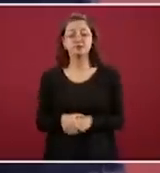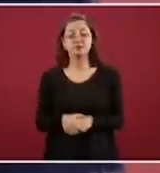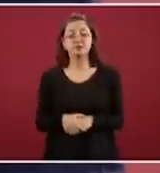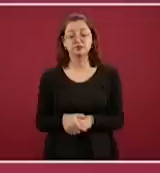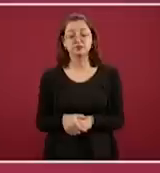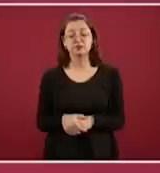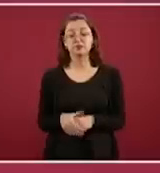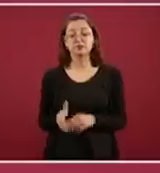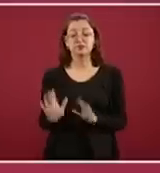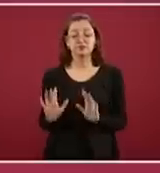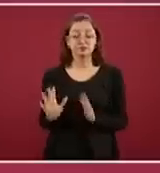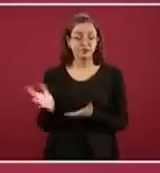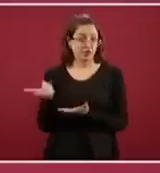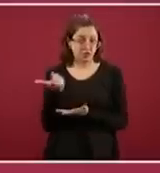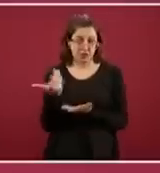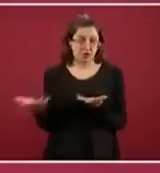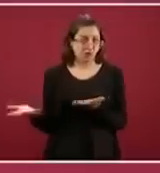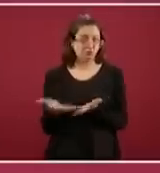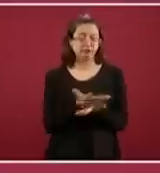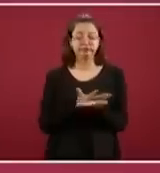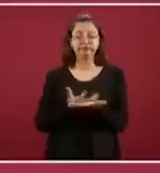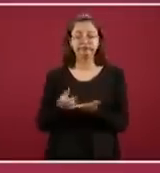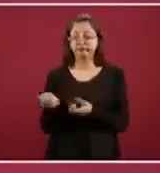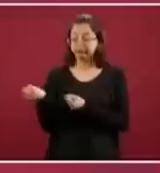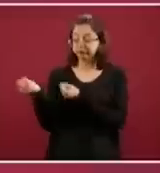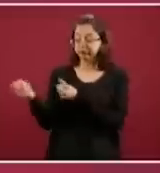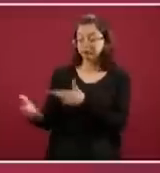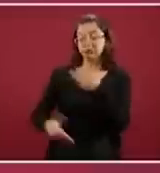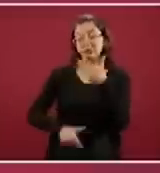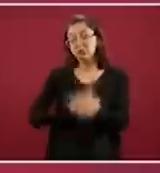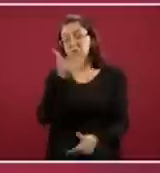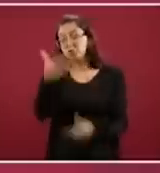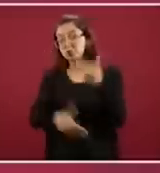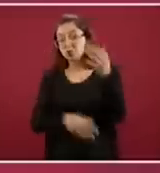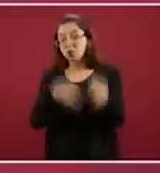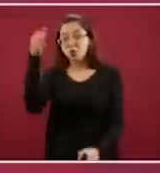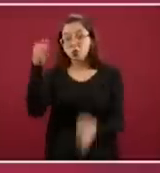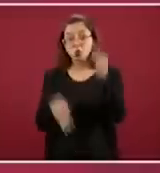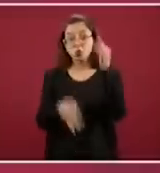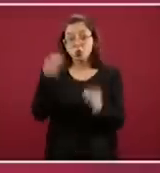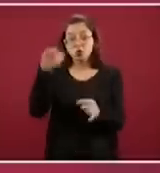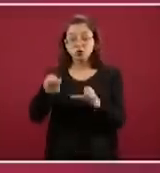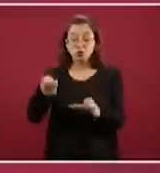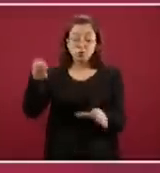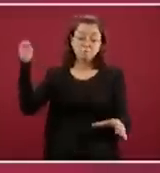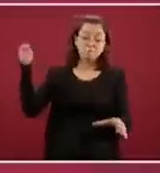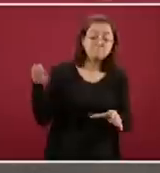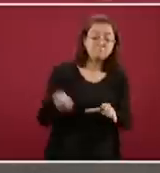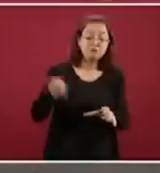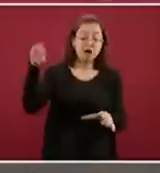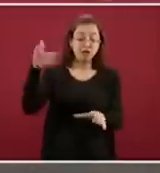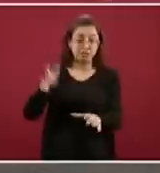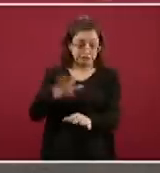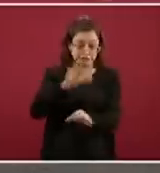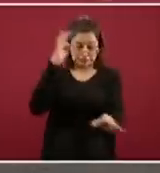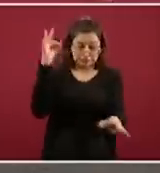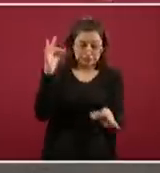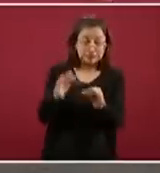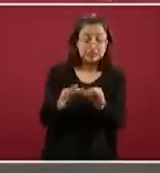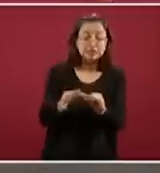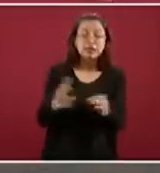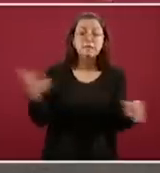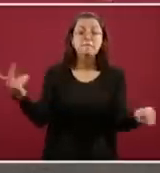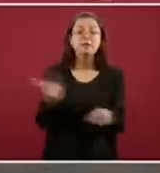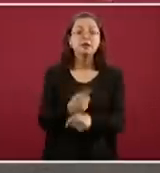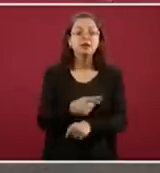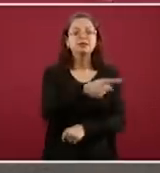lo que se obtiene, y si termina el juicio en el supuesto y resulta